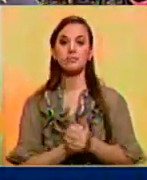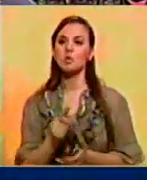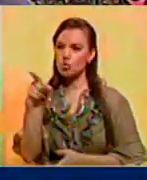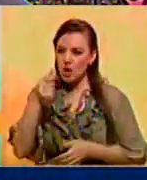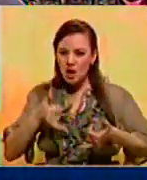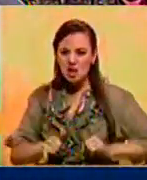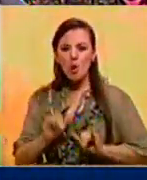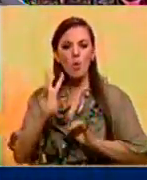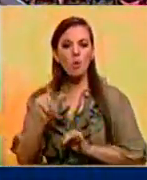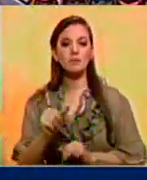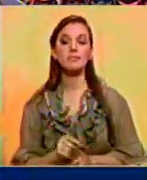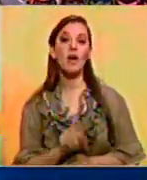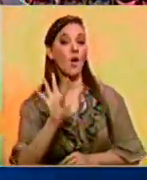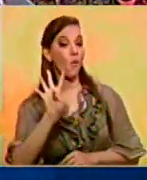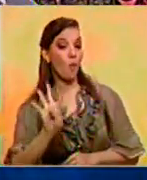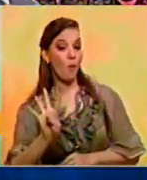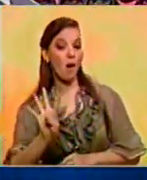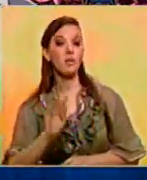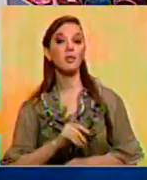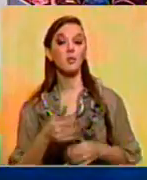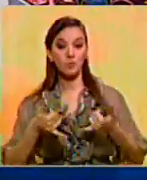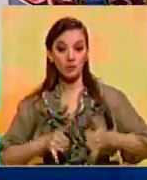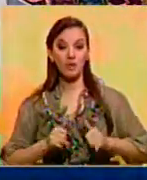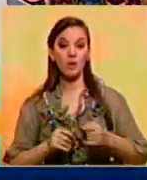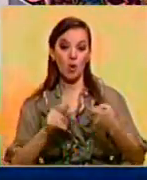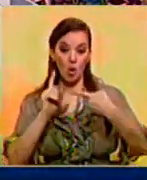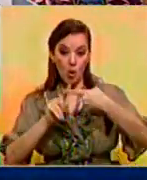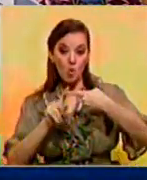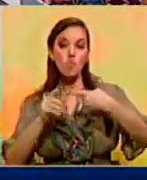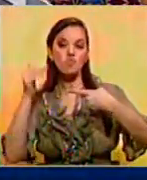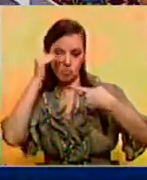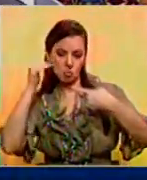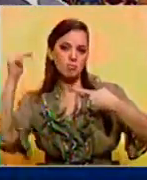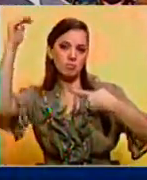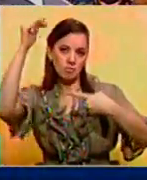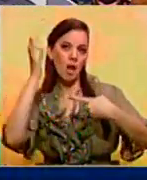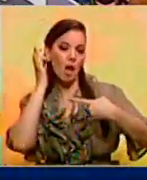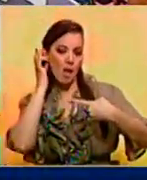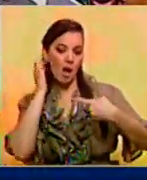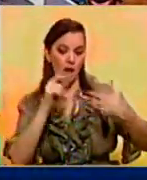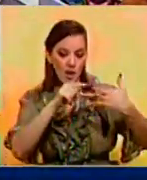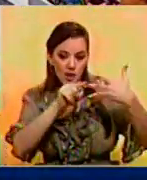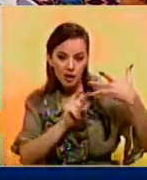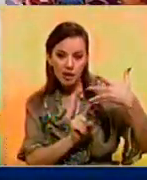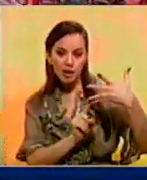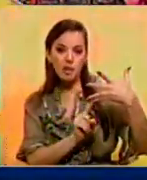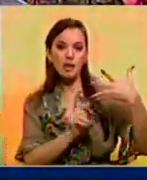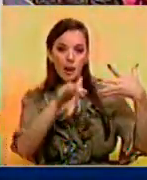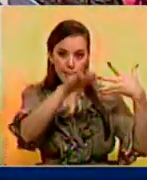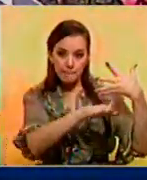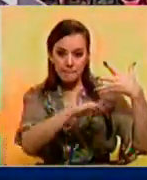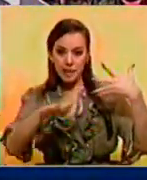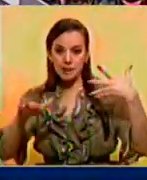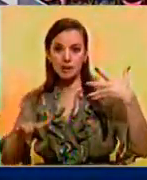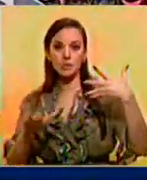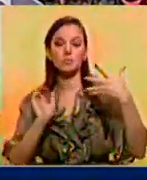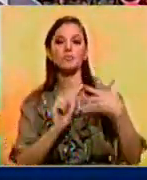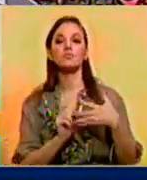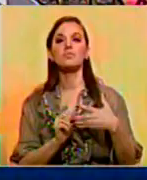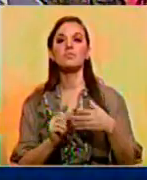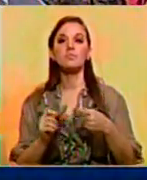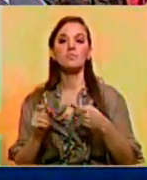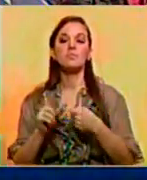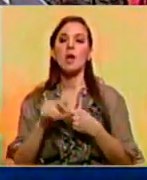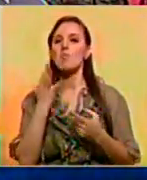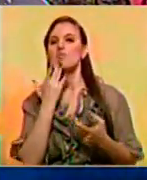Tres, bueno, cuatro. Cuatro, pero una ya está grande y tres pequeños que son los que te estoy haciendo la compra. Porque entre la lista y los útiles,